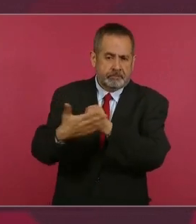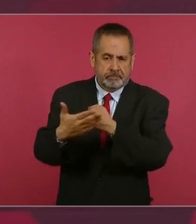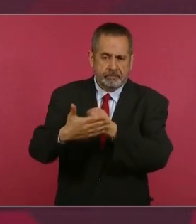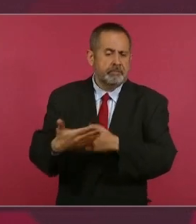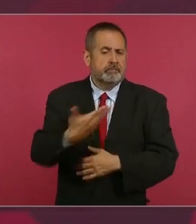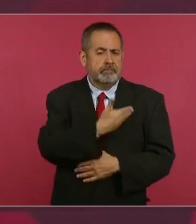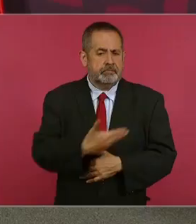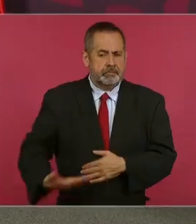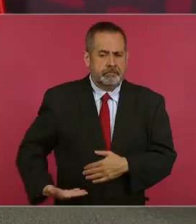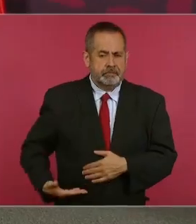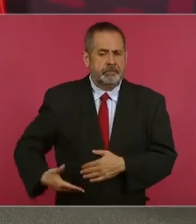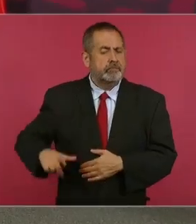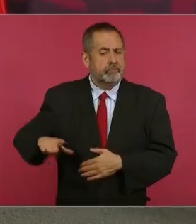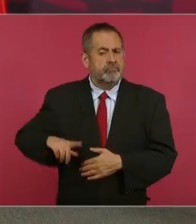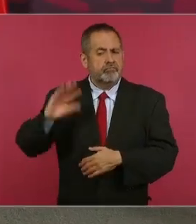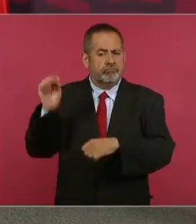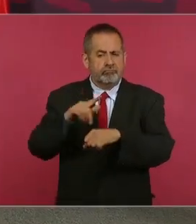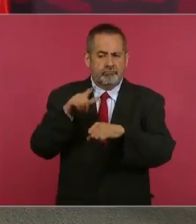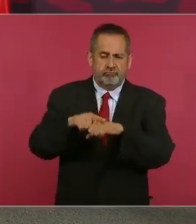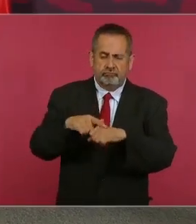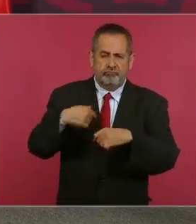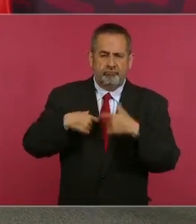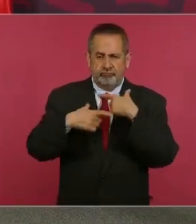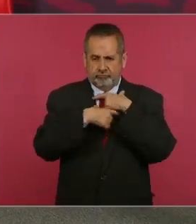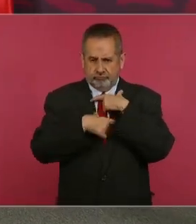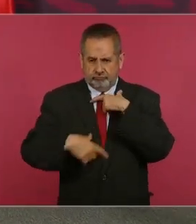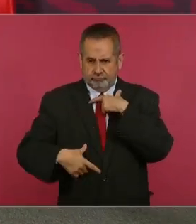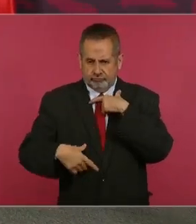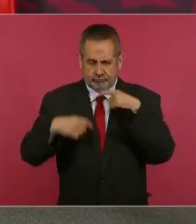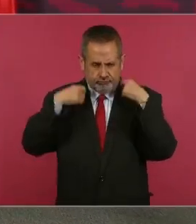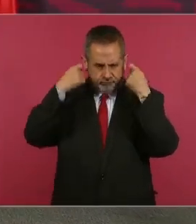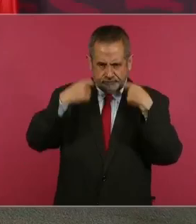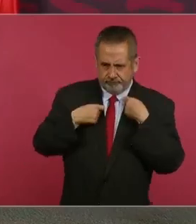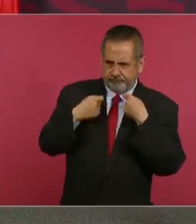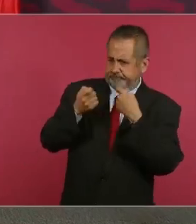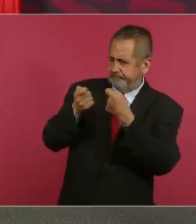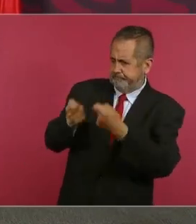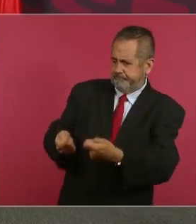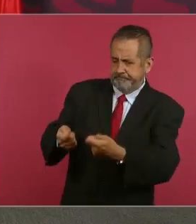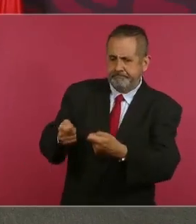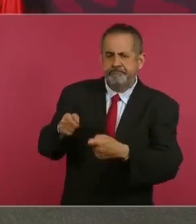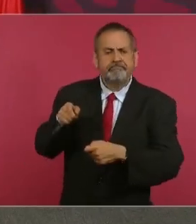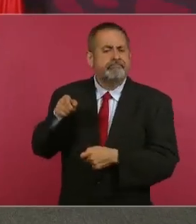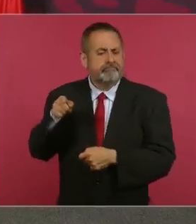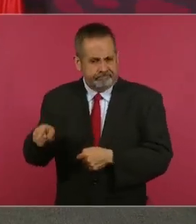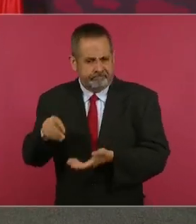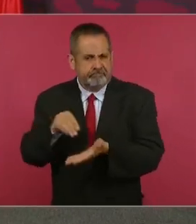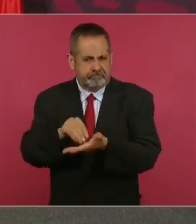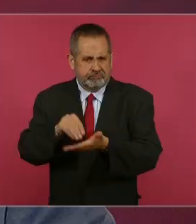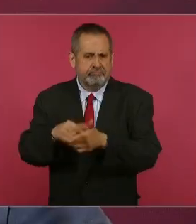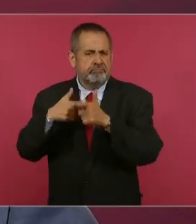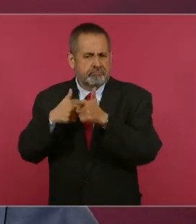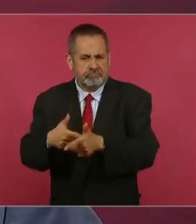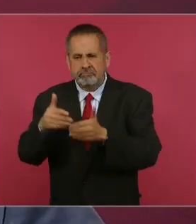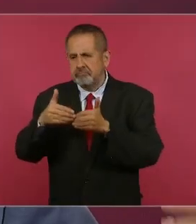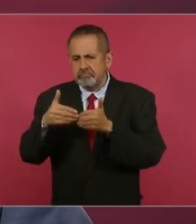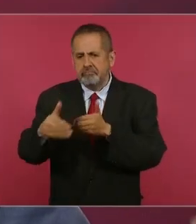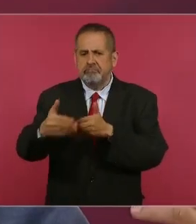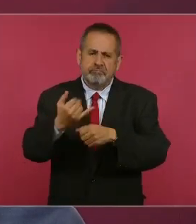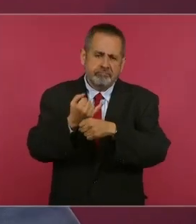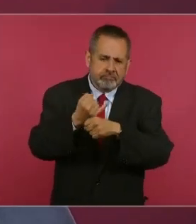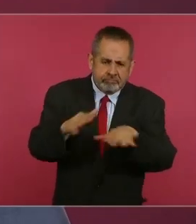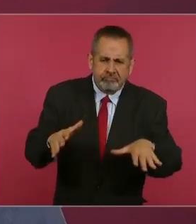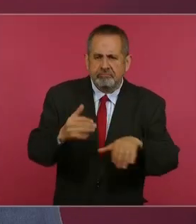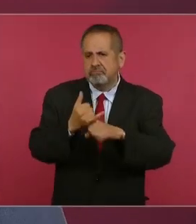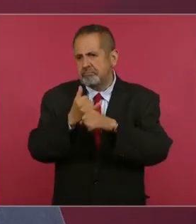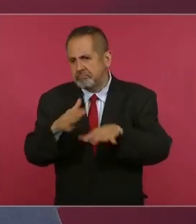federal, a quien entregue la estafeta, pues van a seguir